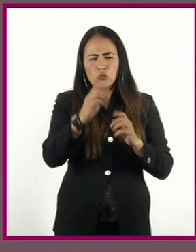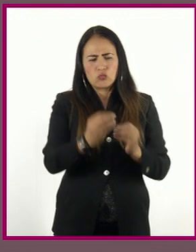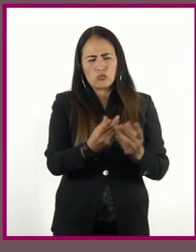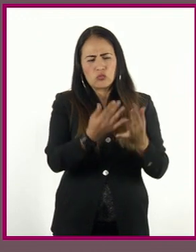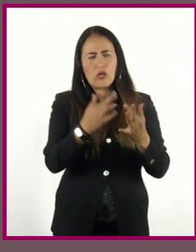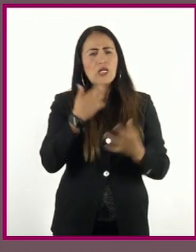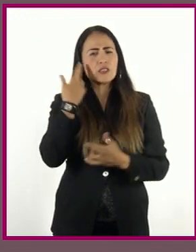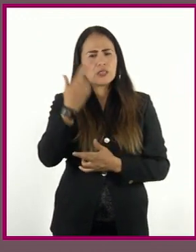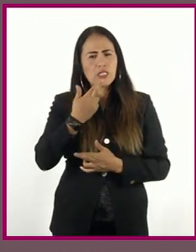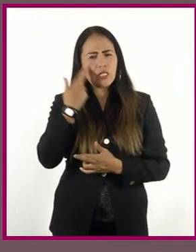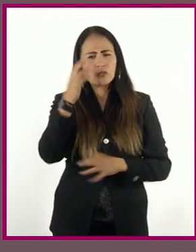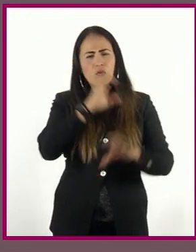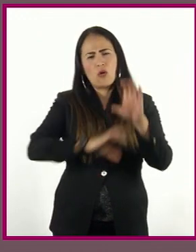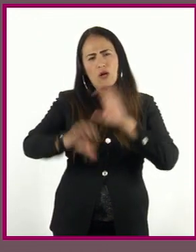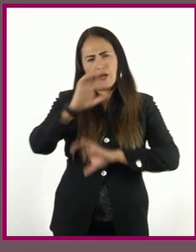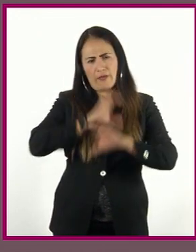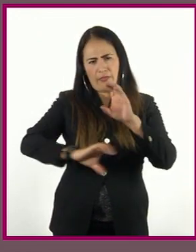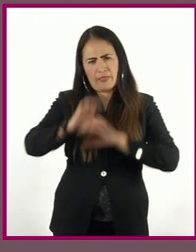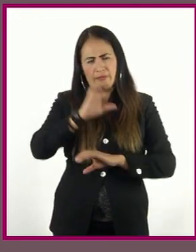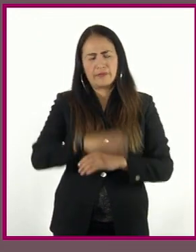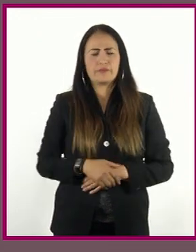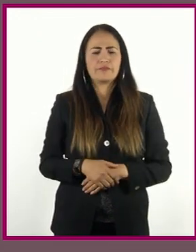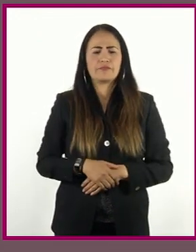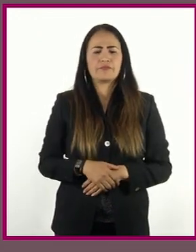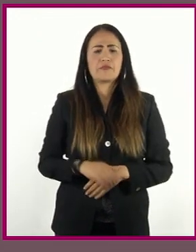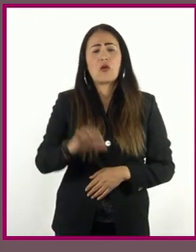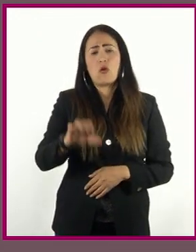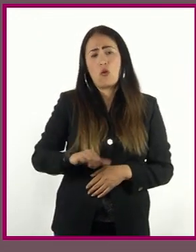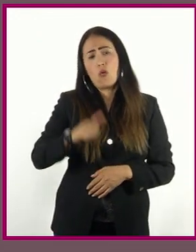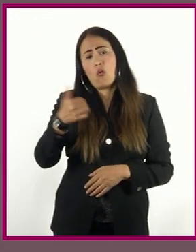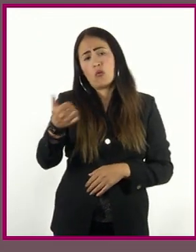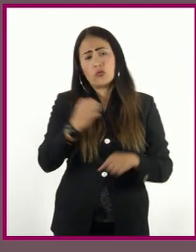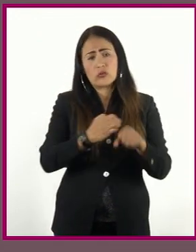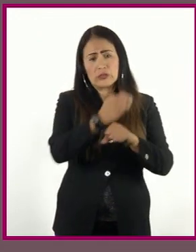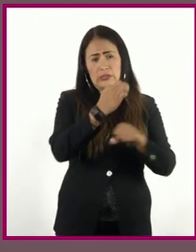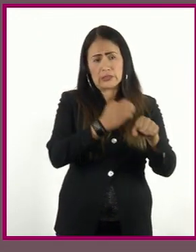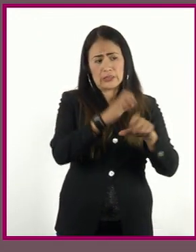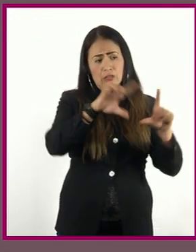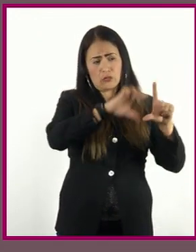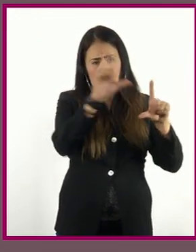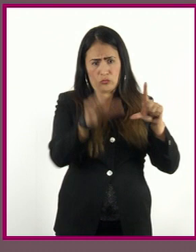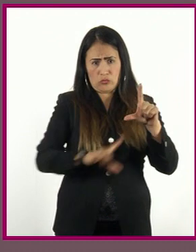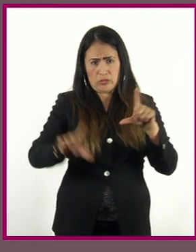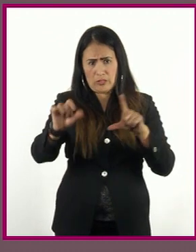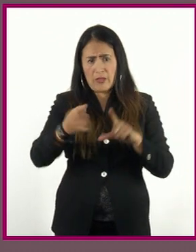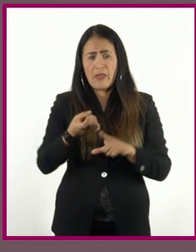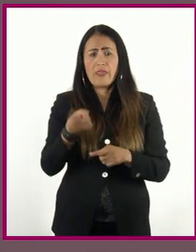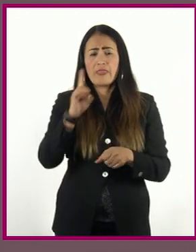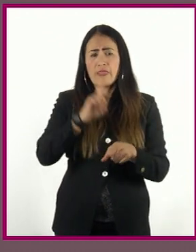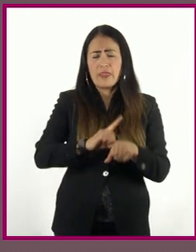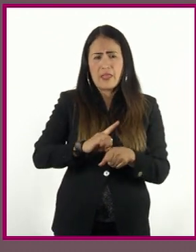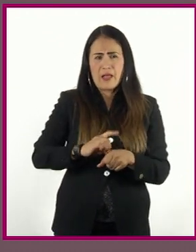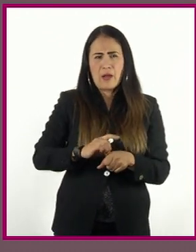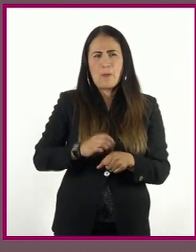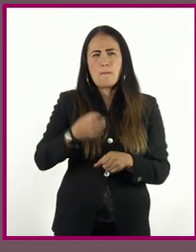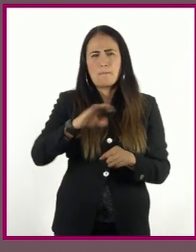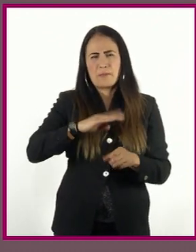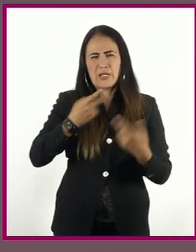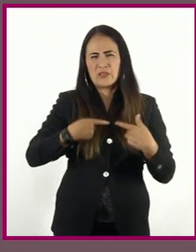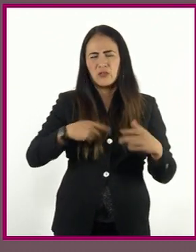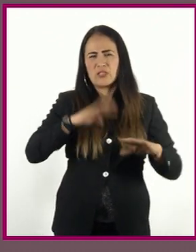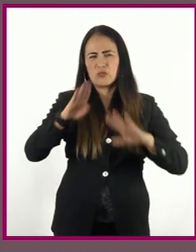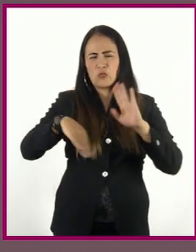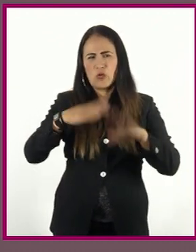canta. Por otro lado, en distintos estados de la República, la celebración del Día de Muertos se vive de una forma